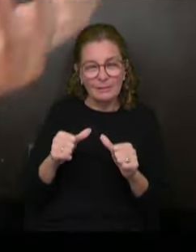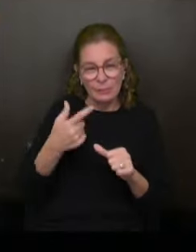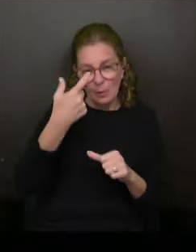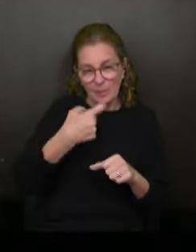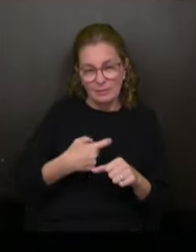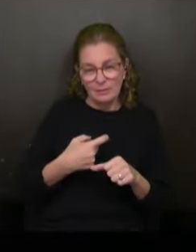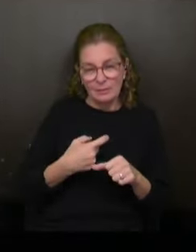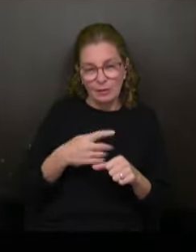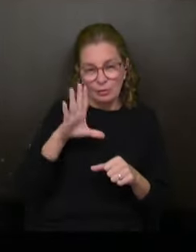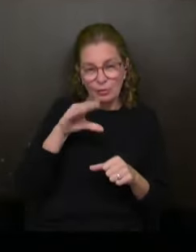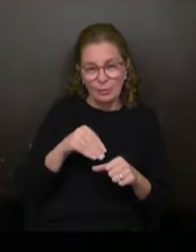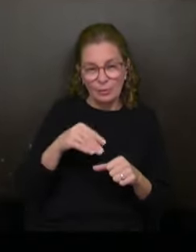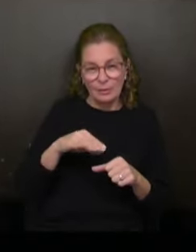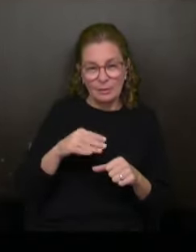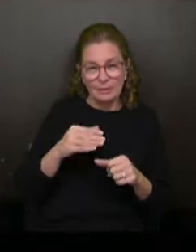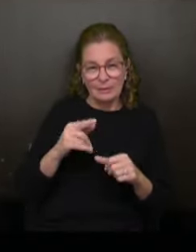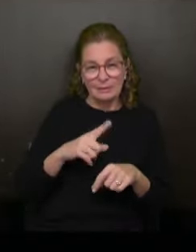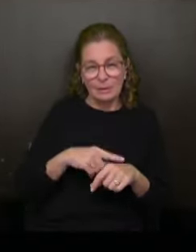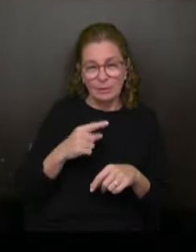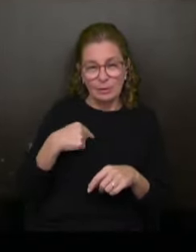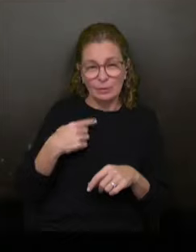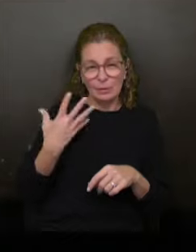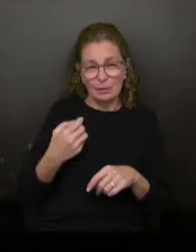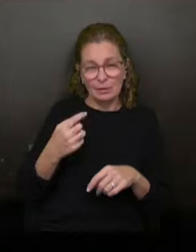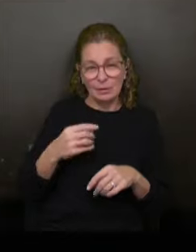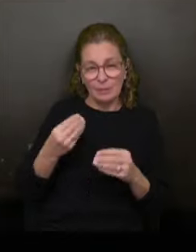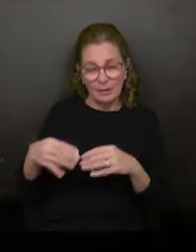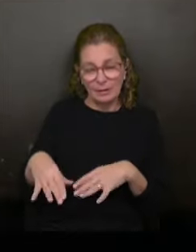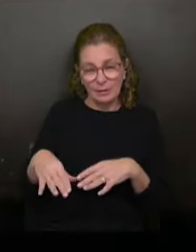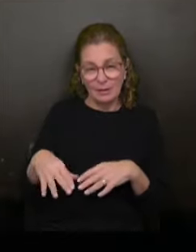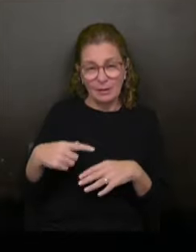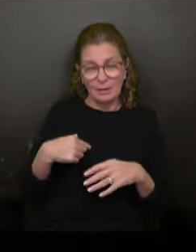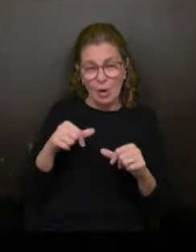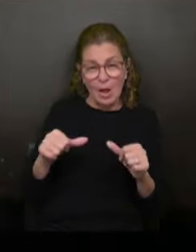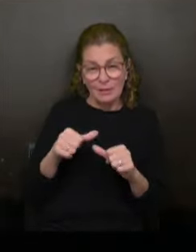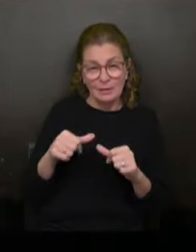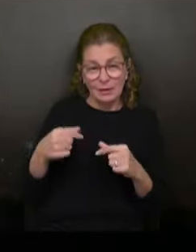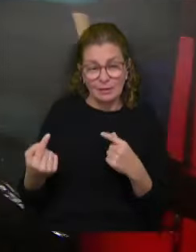personas, todos tenemos, todo el tiempo estamos así, che, esto es lo que era para mi vida, esto es lo que quiero hacer.